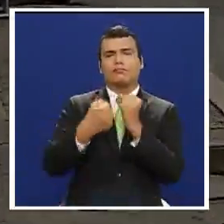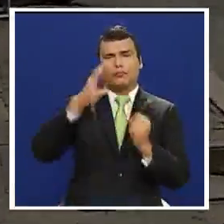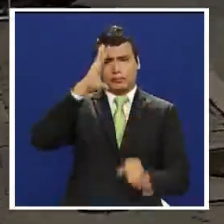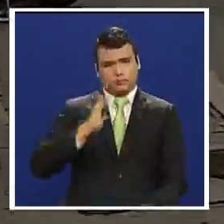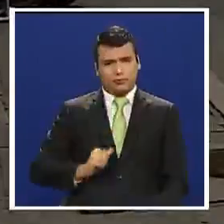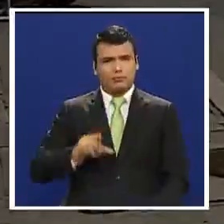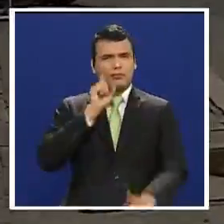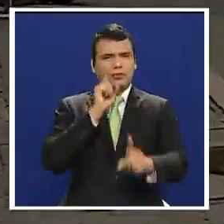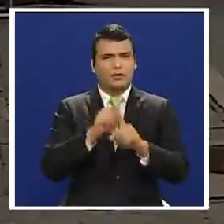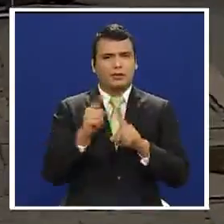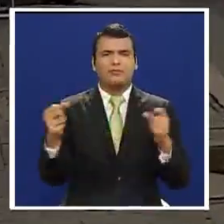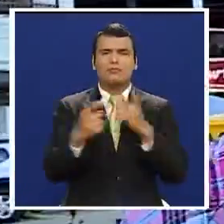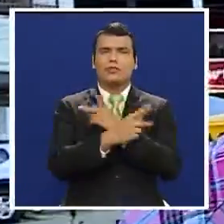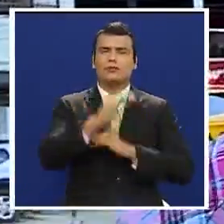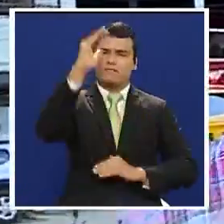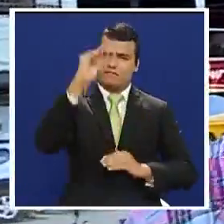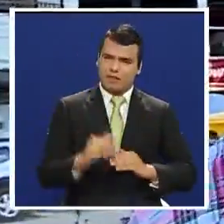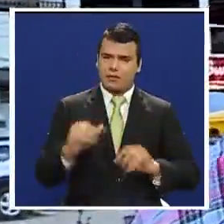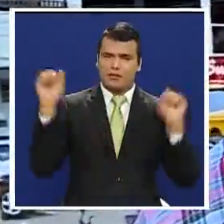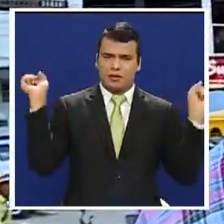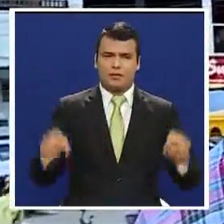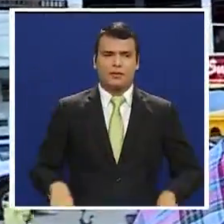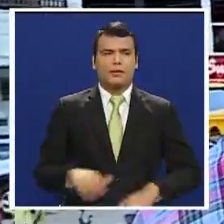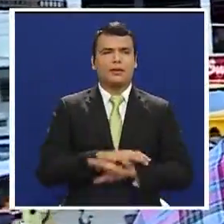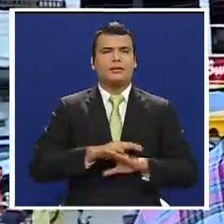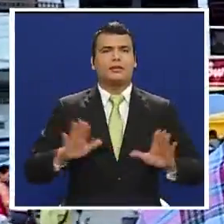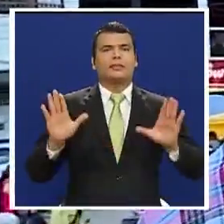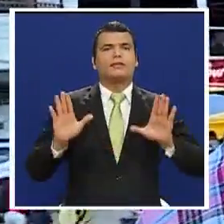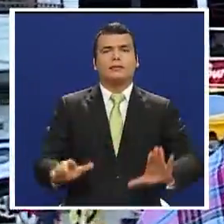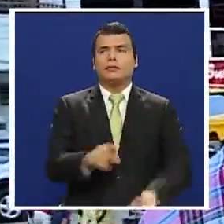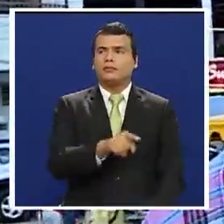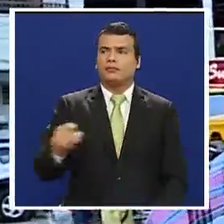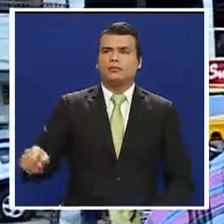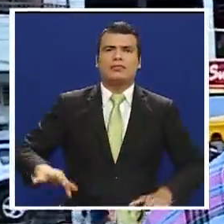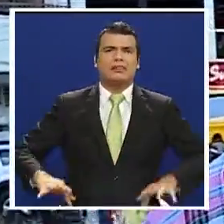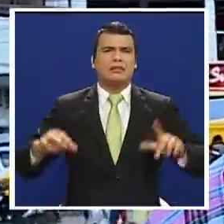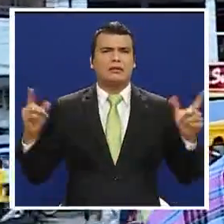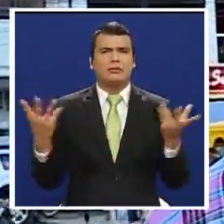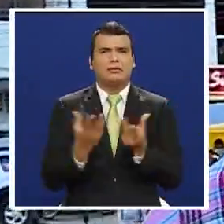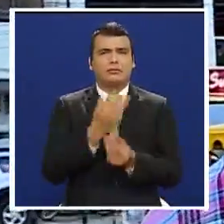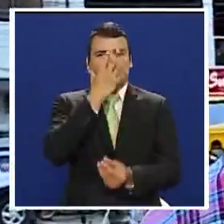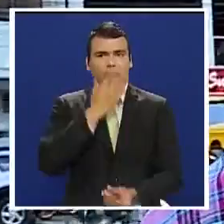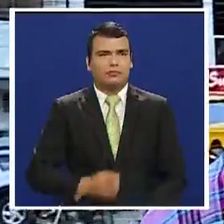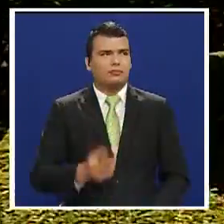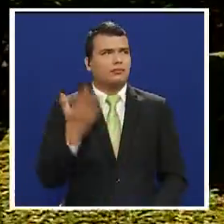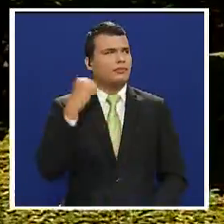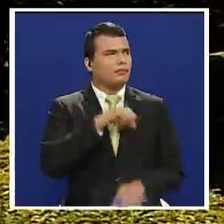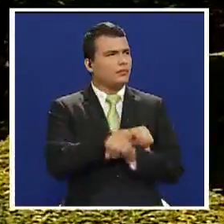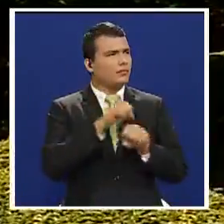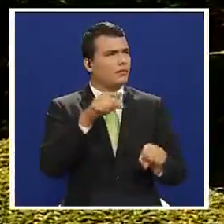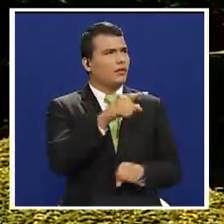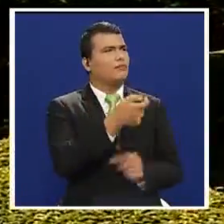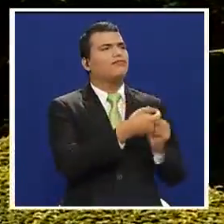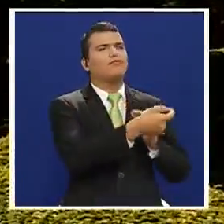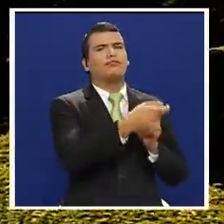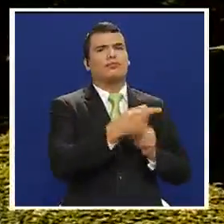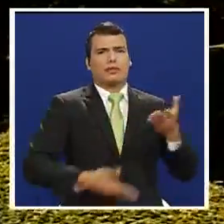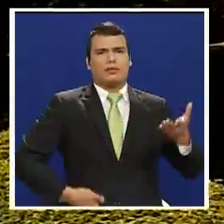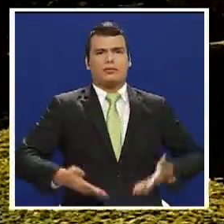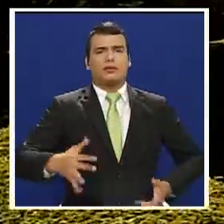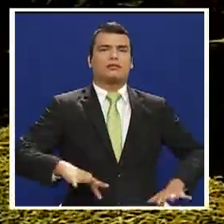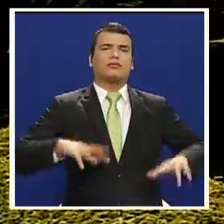dificultades de orden público. Nos dicen que hay 2 pandillas que están identificadas por la policía y que vienen generando, protagonizando dificultades en la